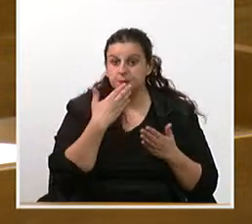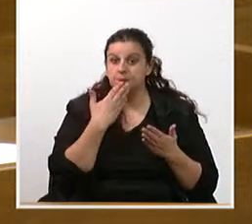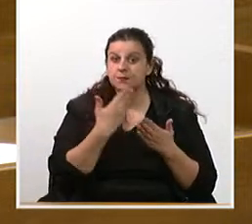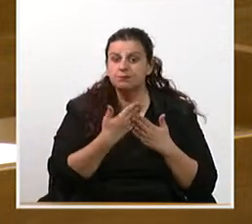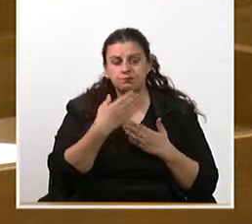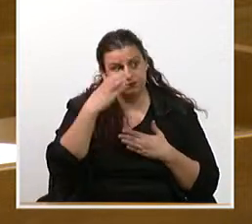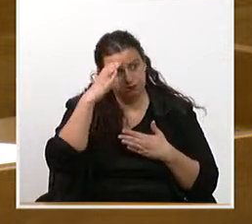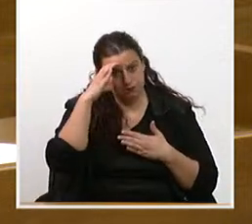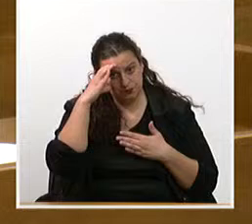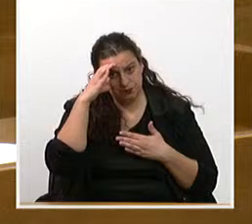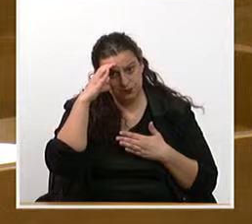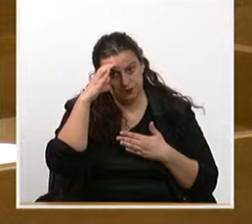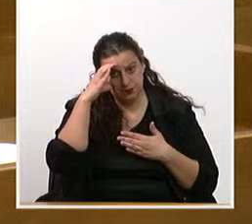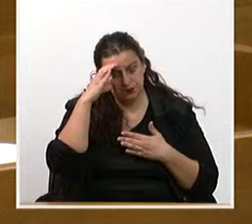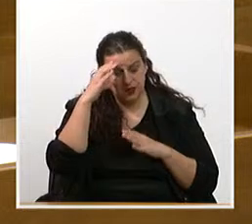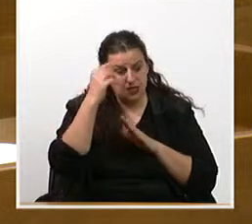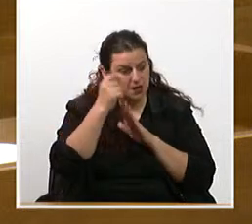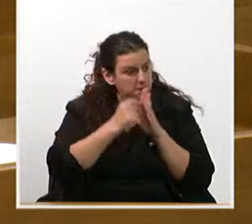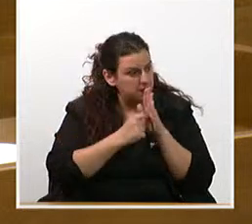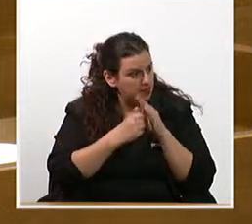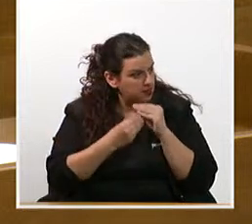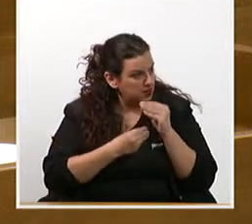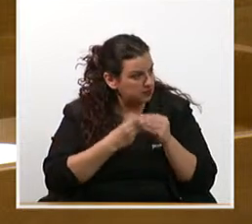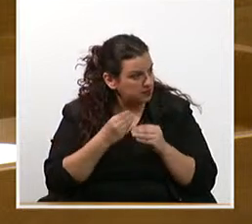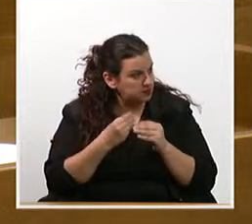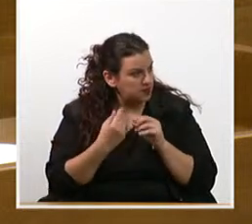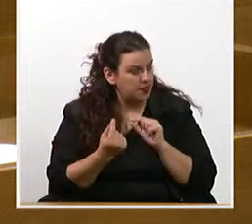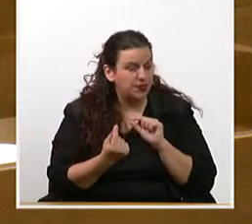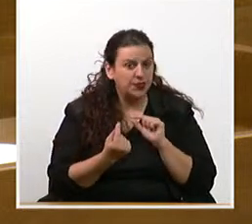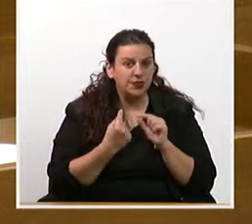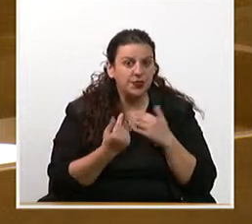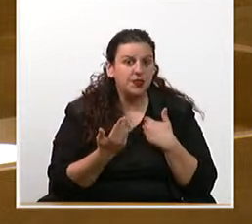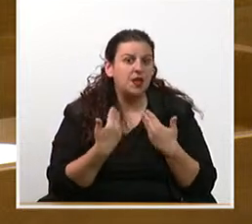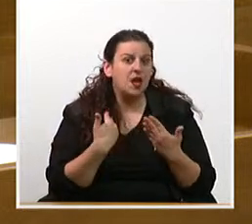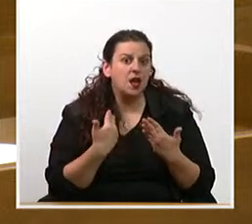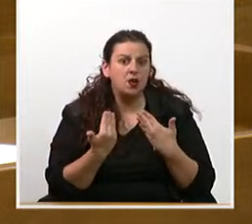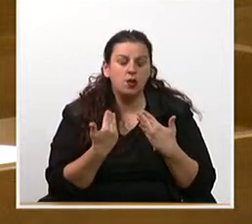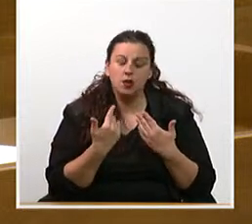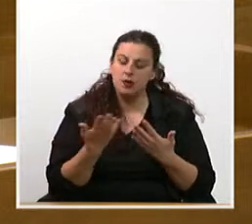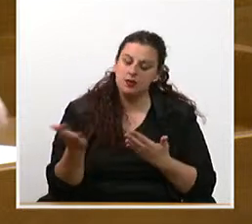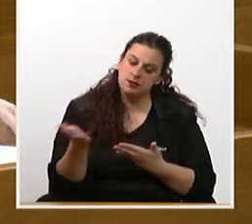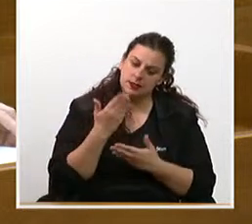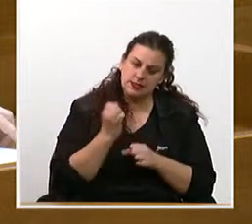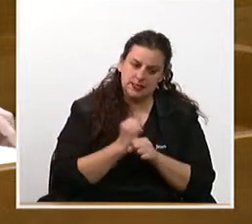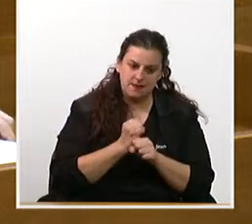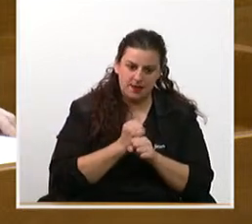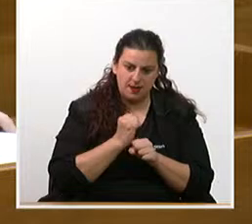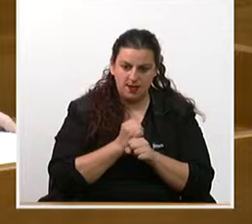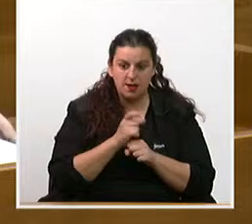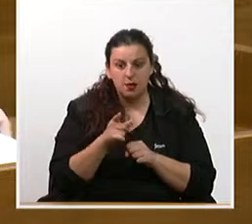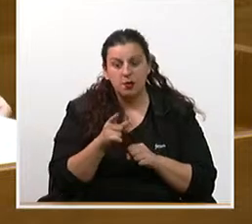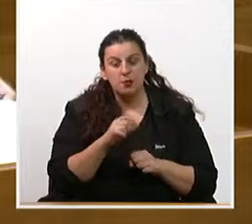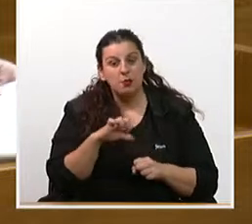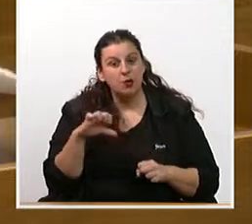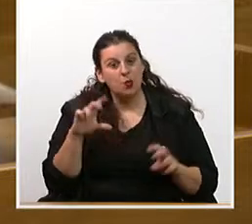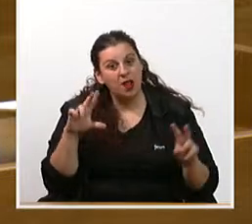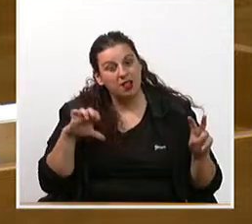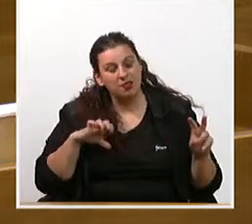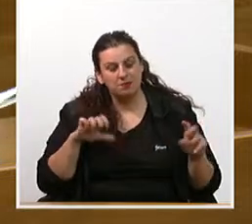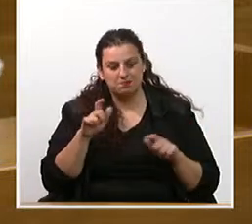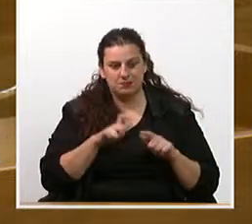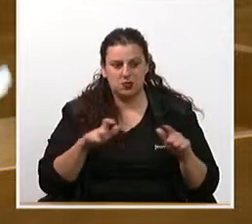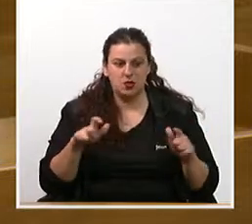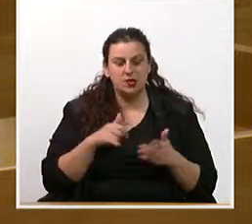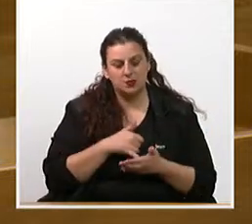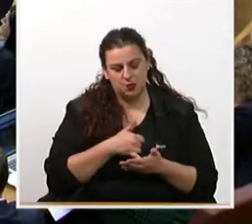escuchen que tomen medidas que dialoguen y pónganse a trabajar porque se lo deben a las personas más vulnerables